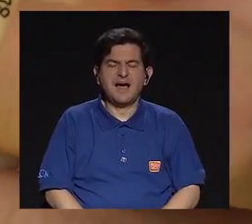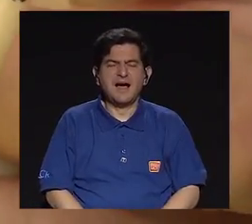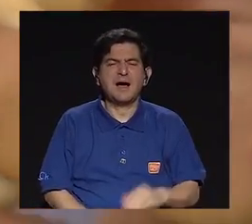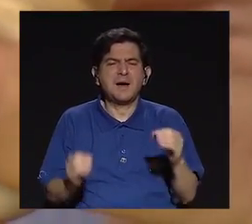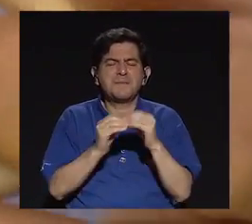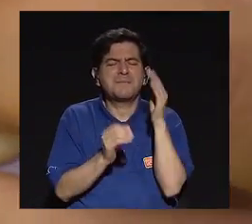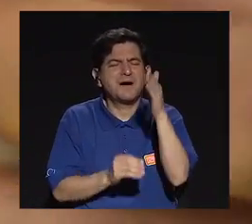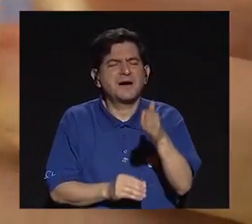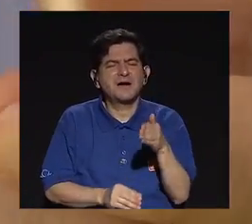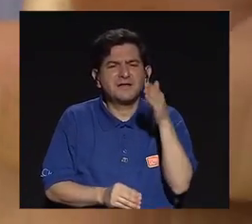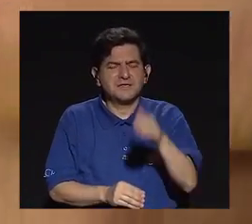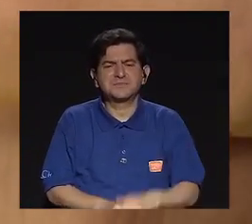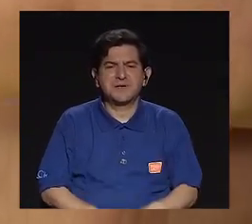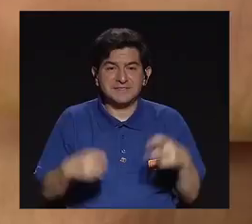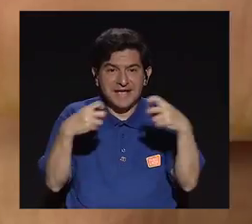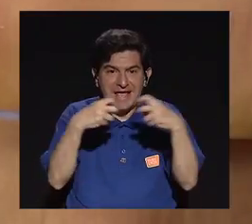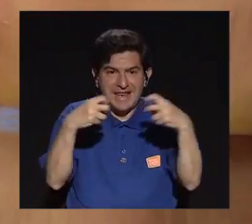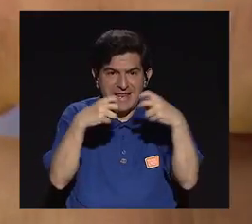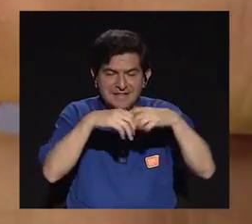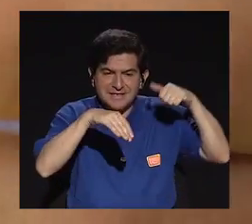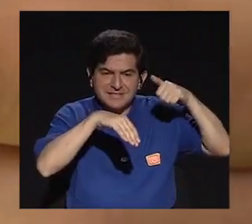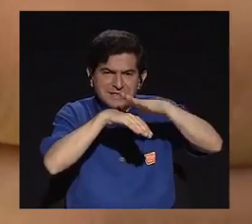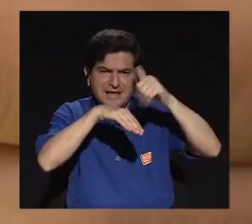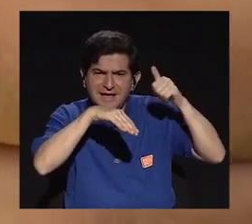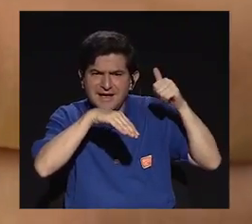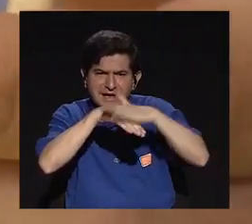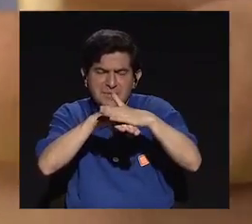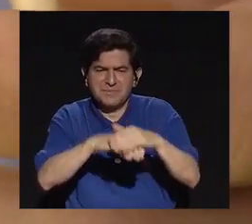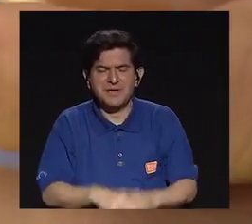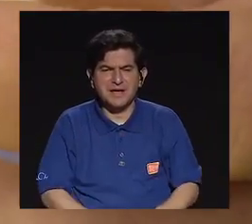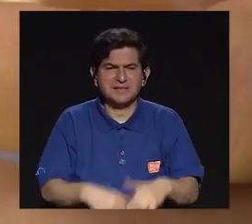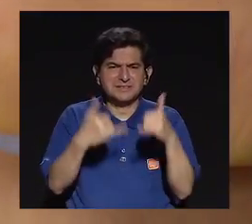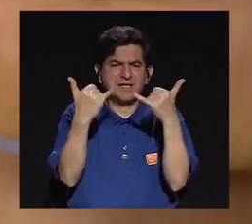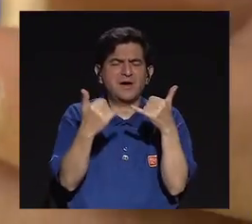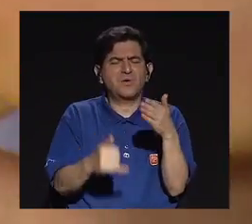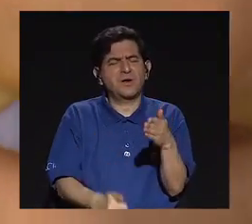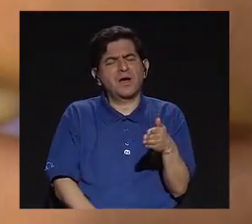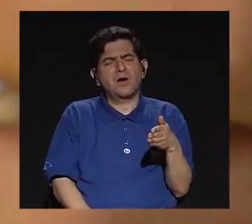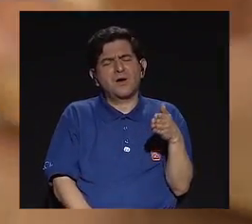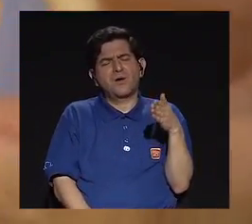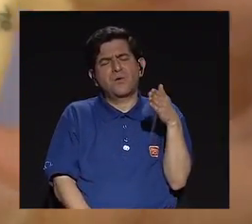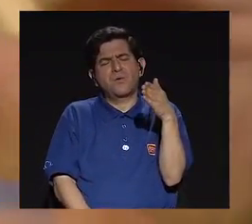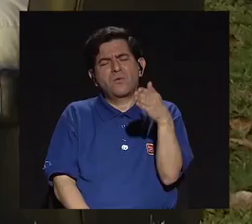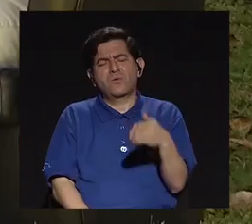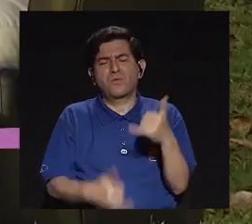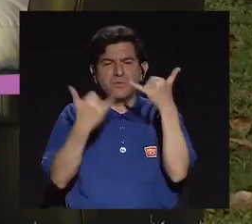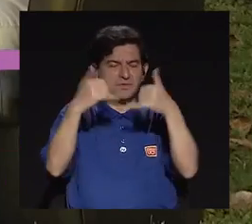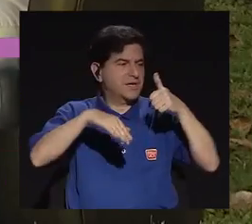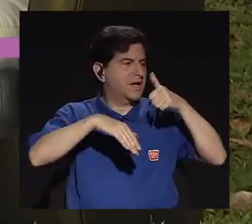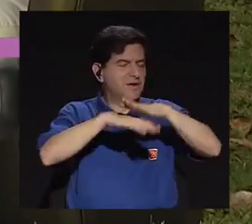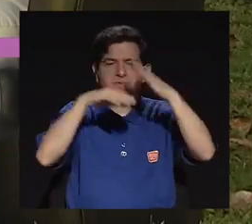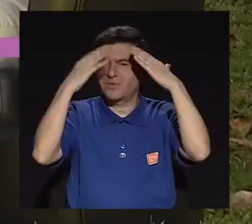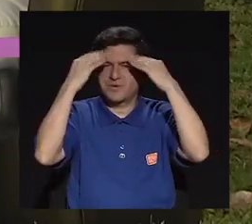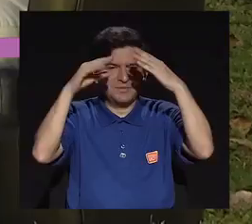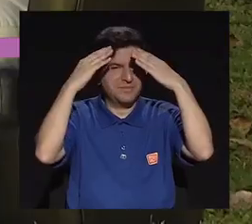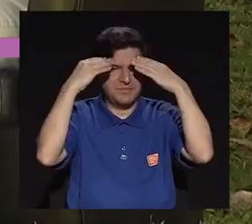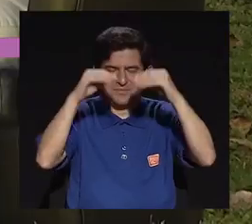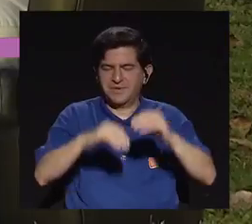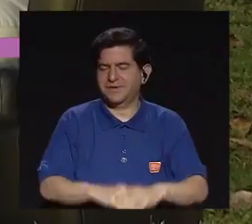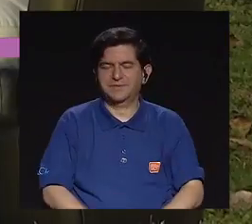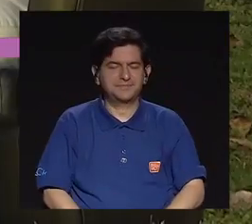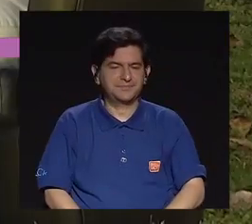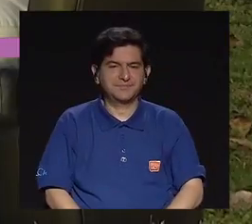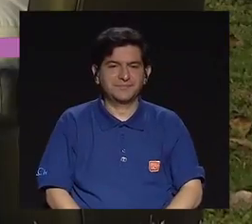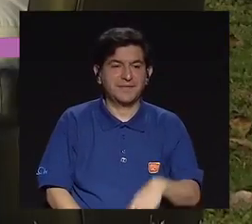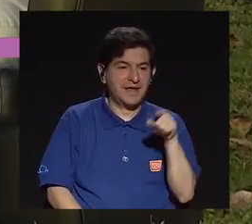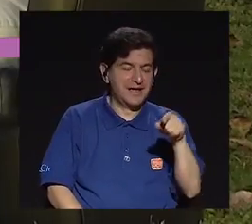más lento. La corriente eléctrica con la información que tiene que llegar el nervio va muy, muy lento, entonces ya no lleva la información del vestíbulo. Por